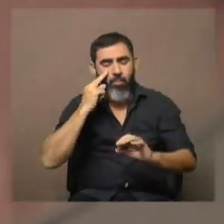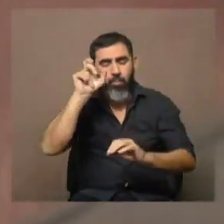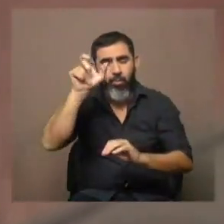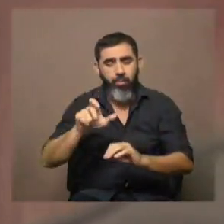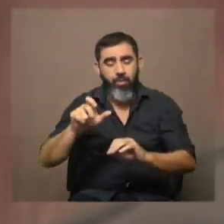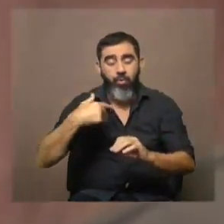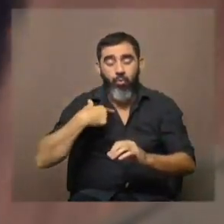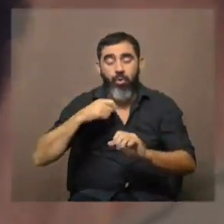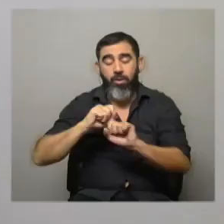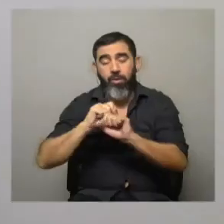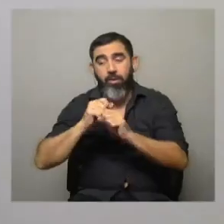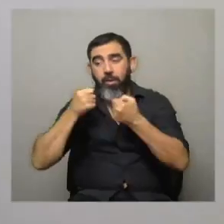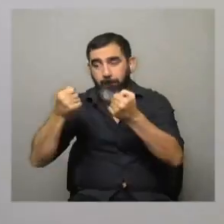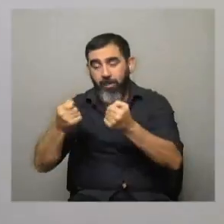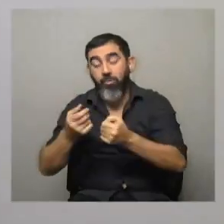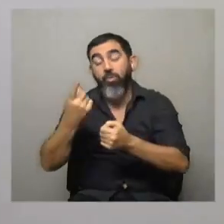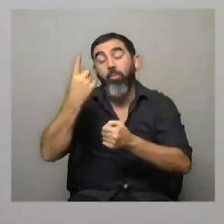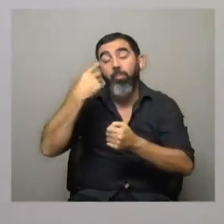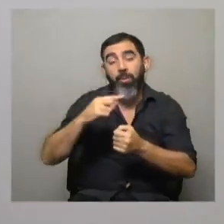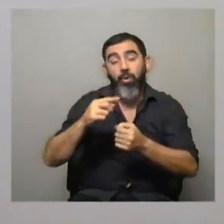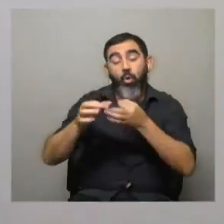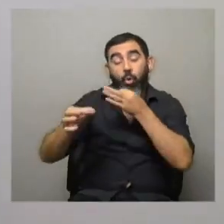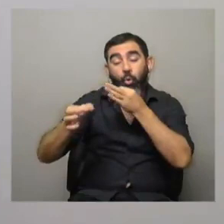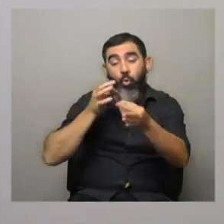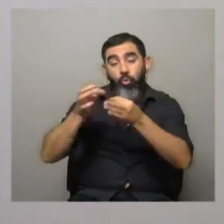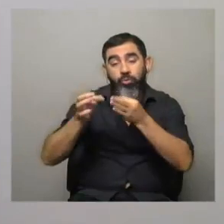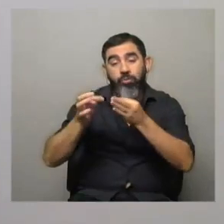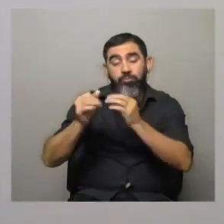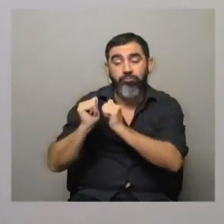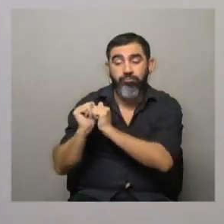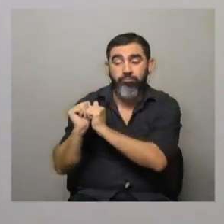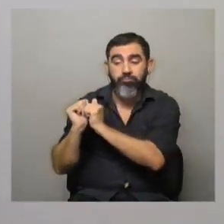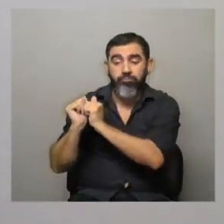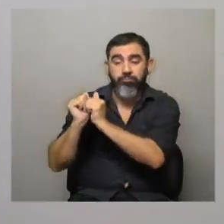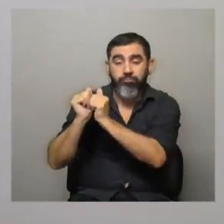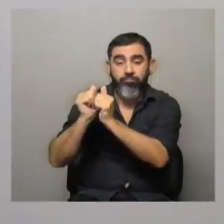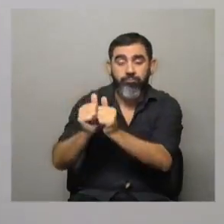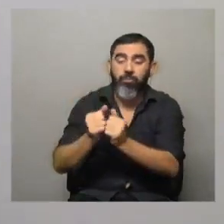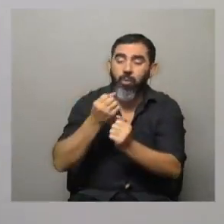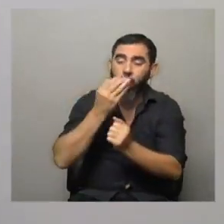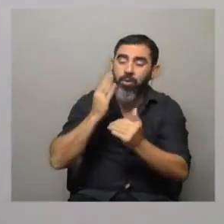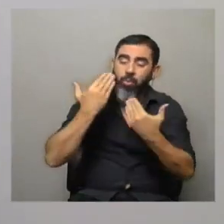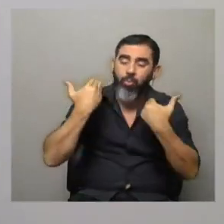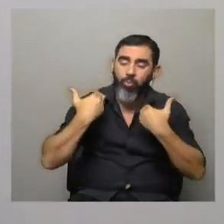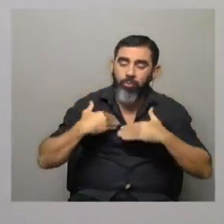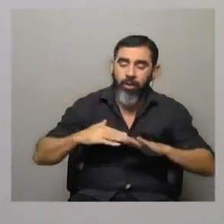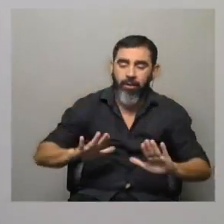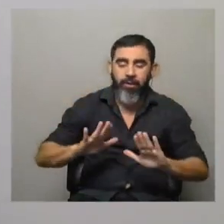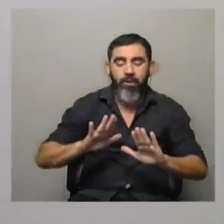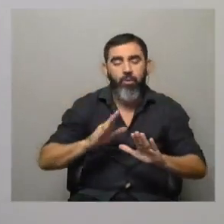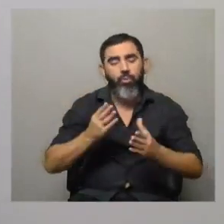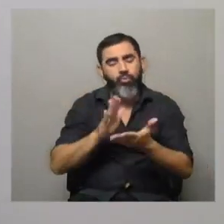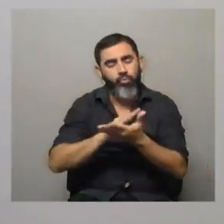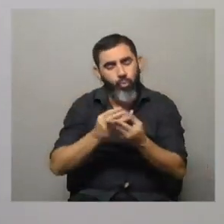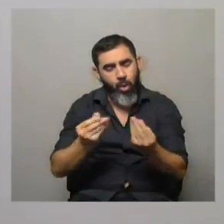lo despertamos, pero lo que aconsejamos es acompañarlo con cariño y lentamente nuevamente a la cama sin